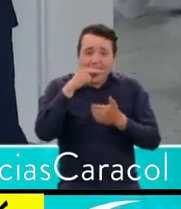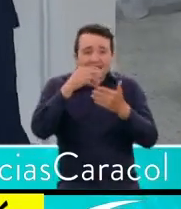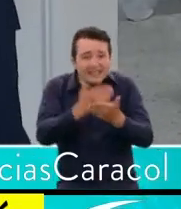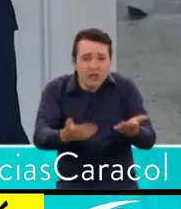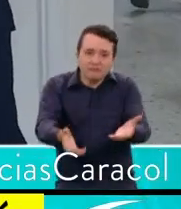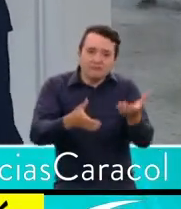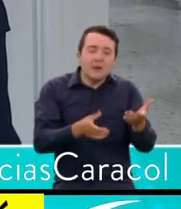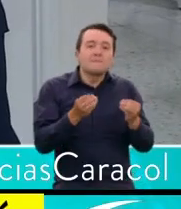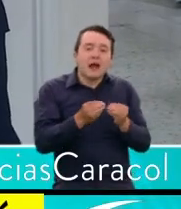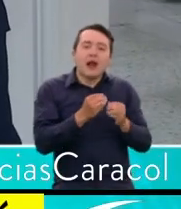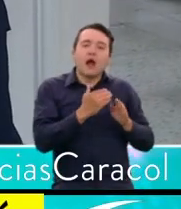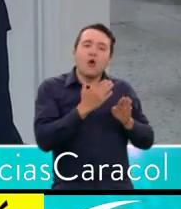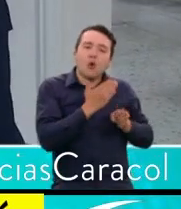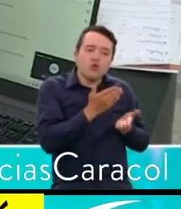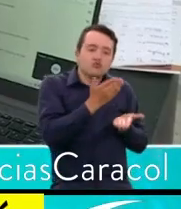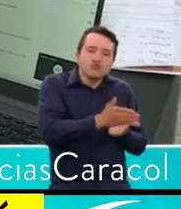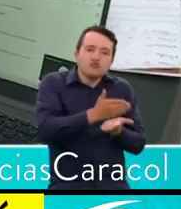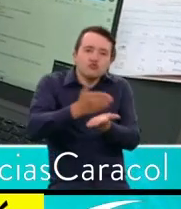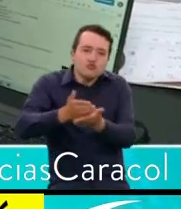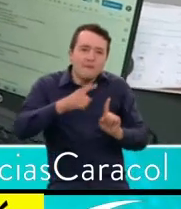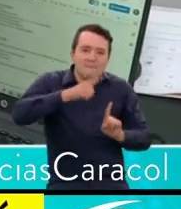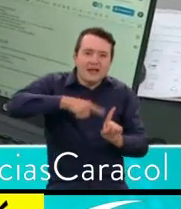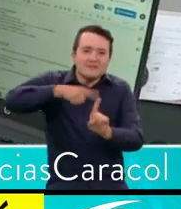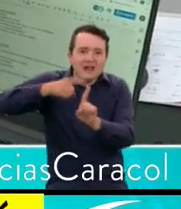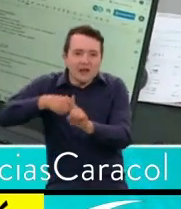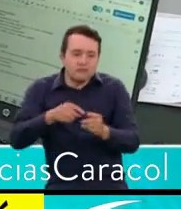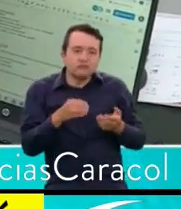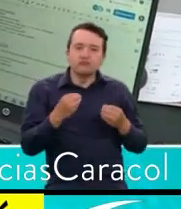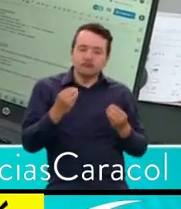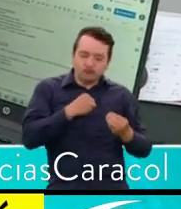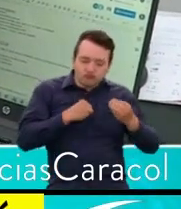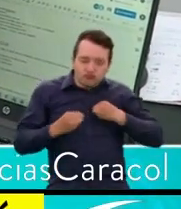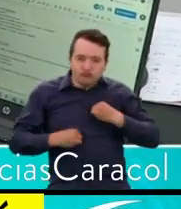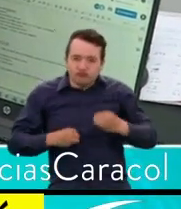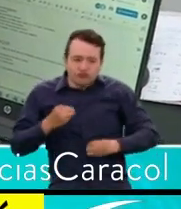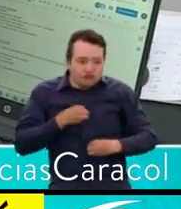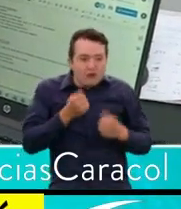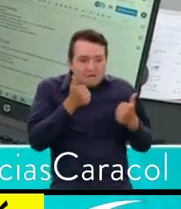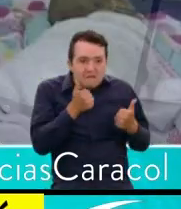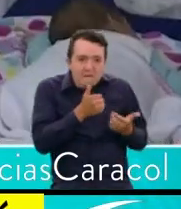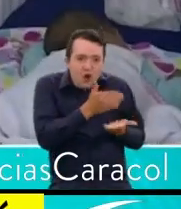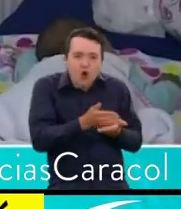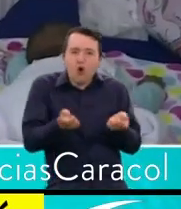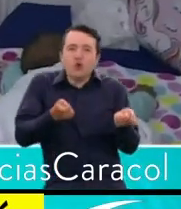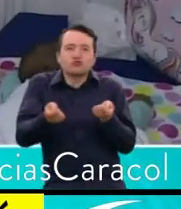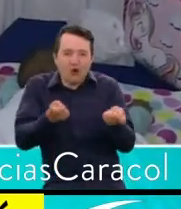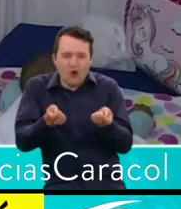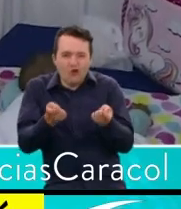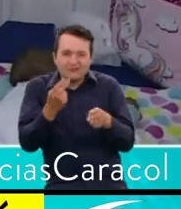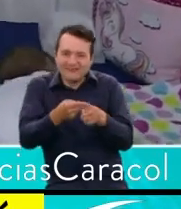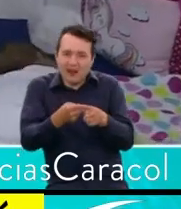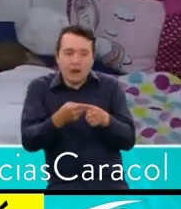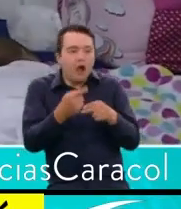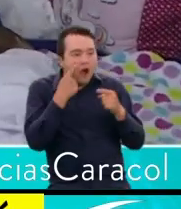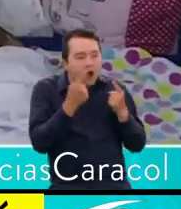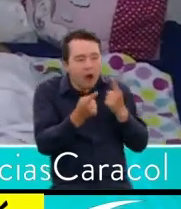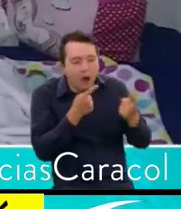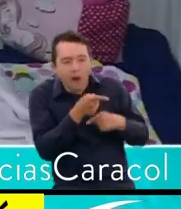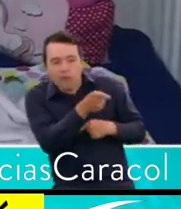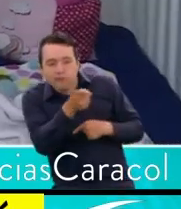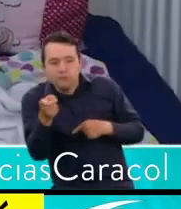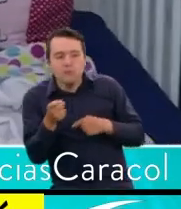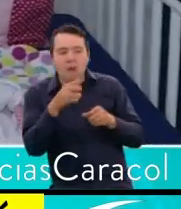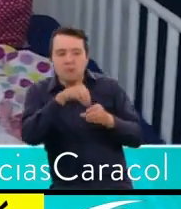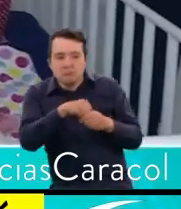controles de consulta externa y patologías frecuentes o patologías que nosotros podemos diagnosticar a tiempo ahora nos están llegando